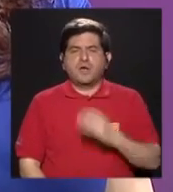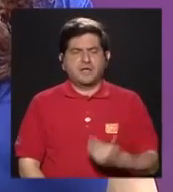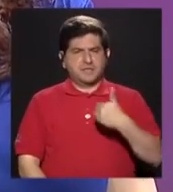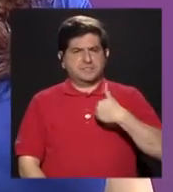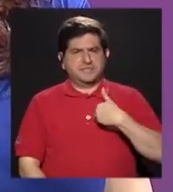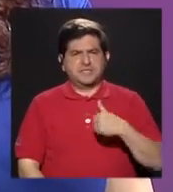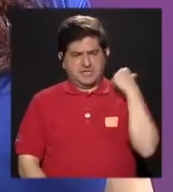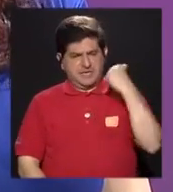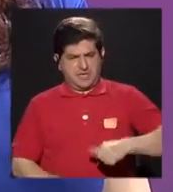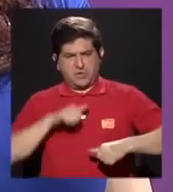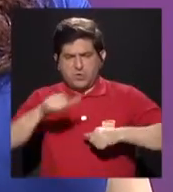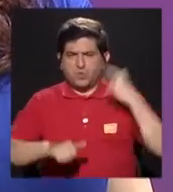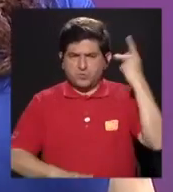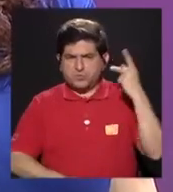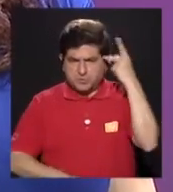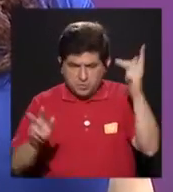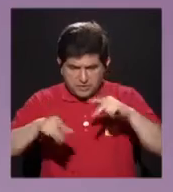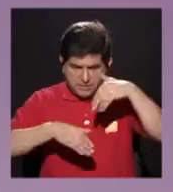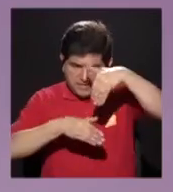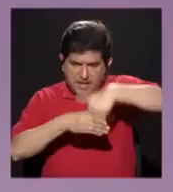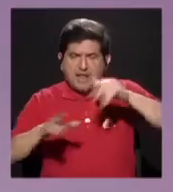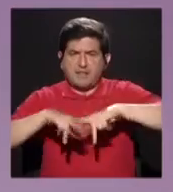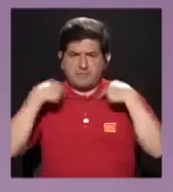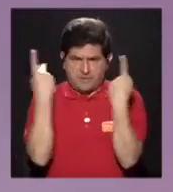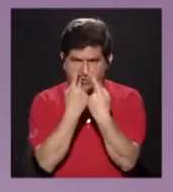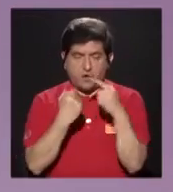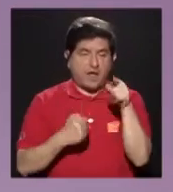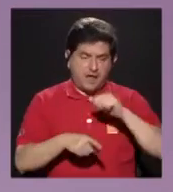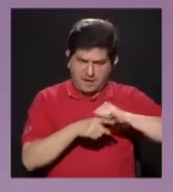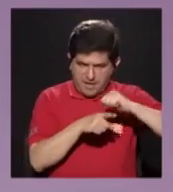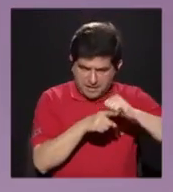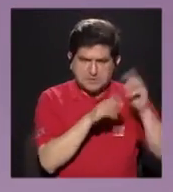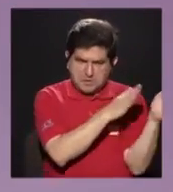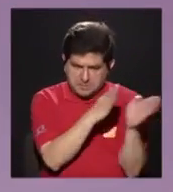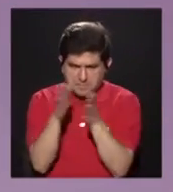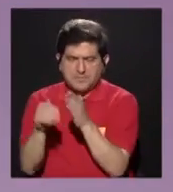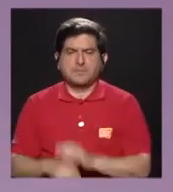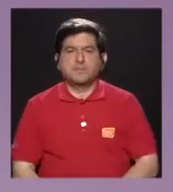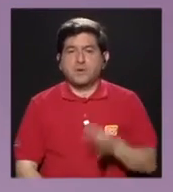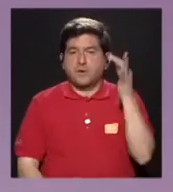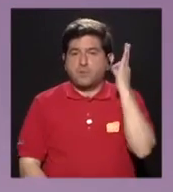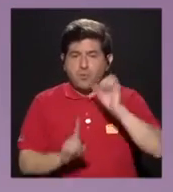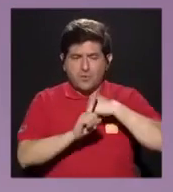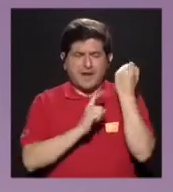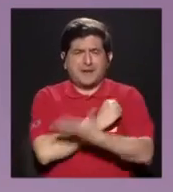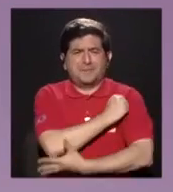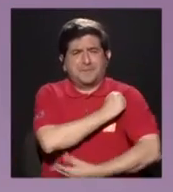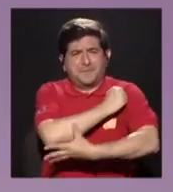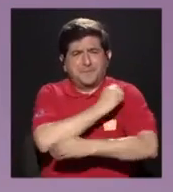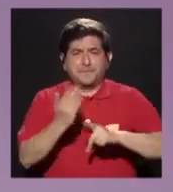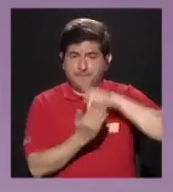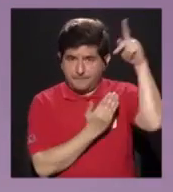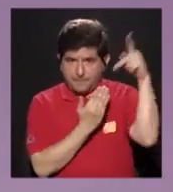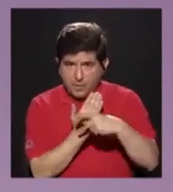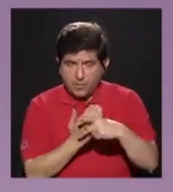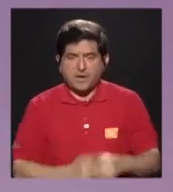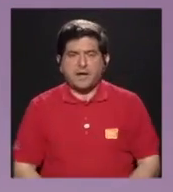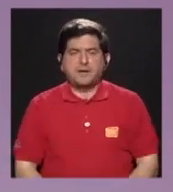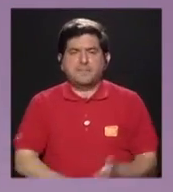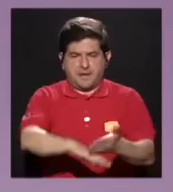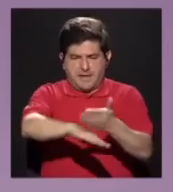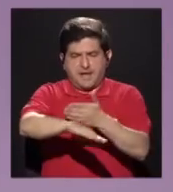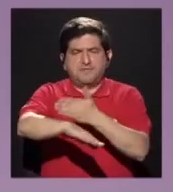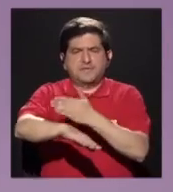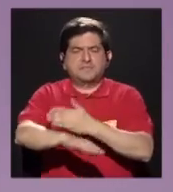partidarias también se les da capacitación y formación mujeres en condiciones de pobreza tenemos un programa que se llama avanzamos